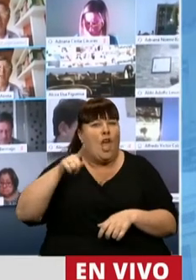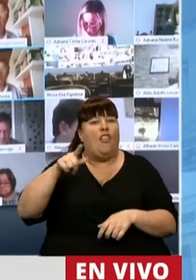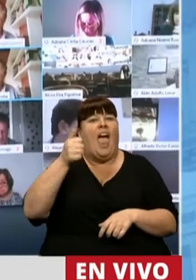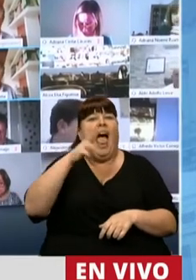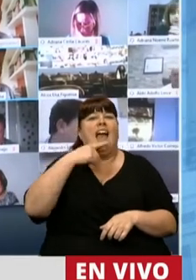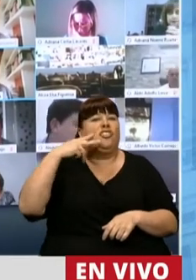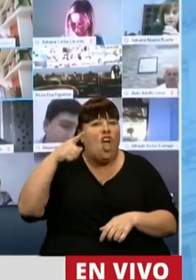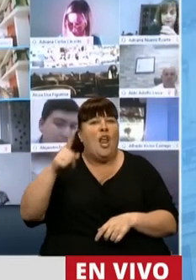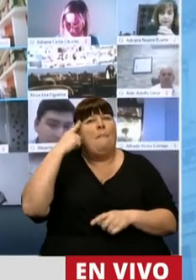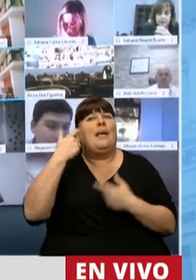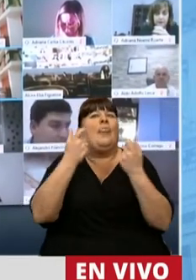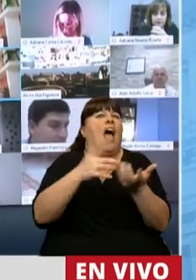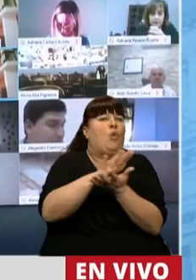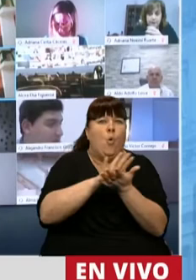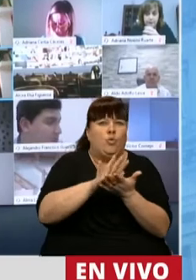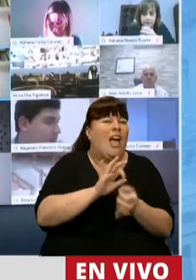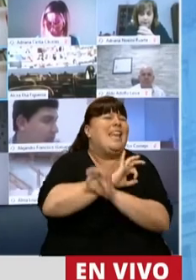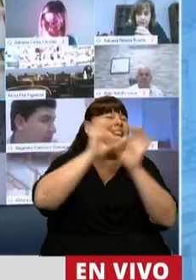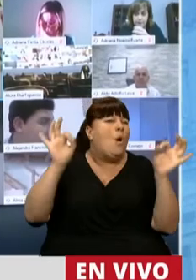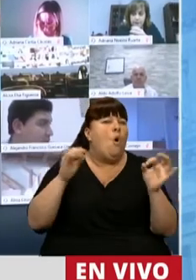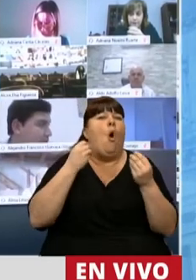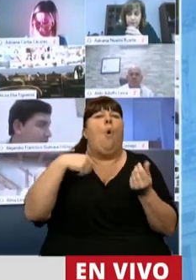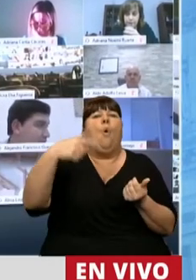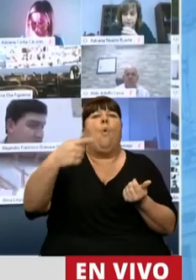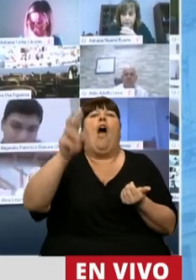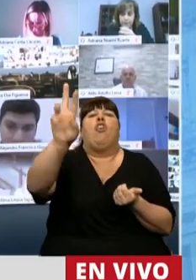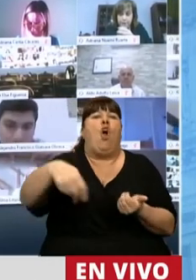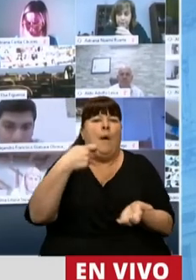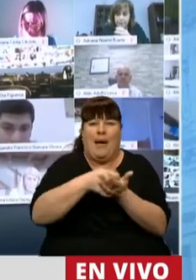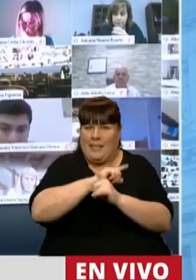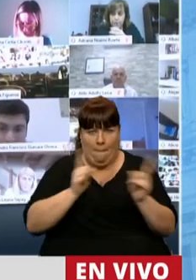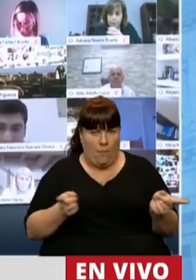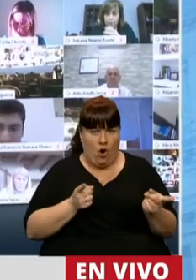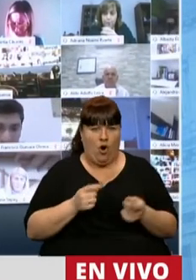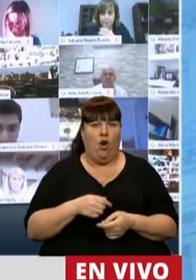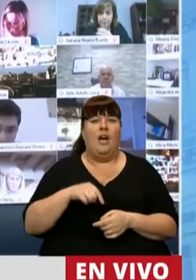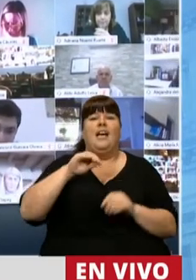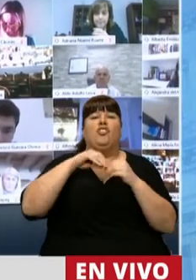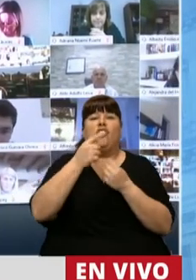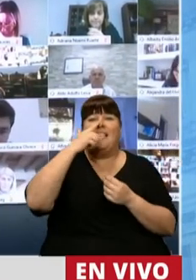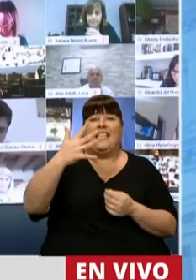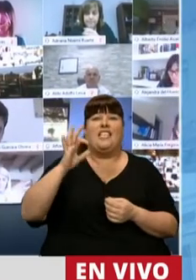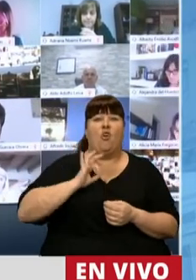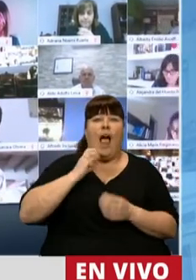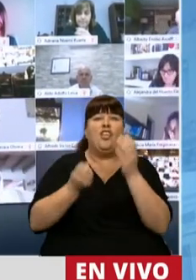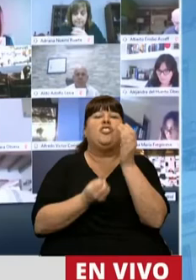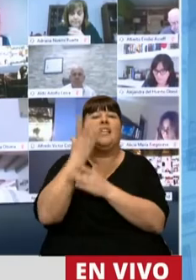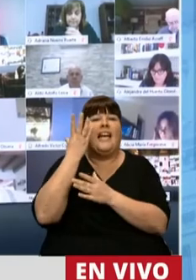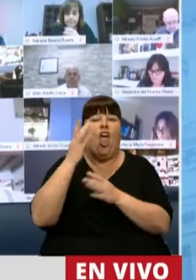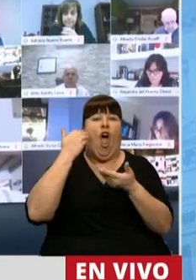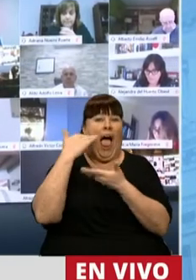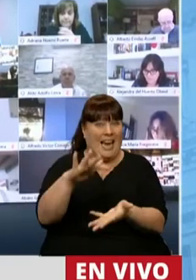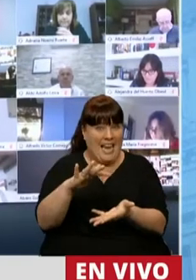Arcioni atina a dar una respuesta o cuanto menos a decir cuándo lo piensan pagar. A 75 años de la creación legal